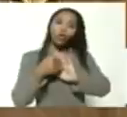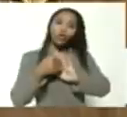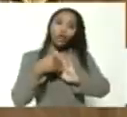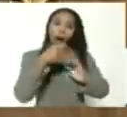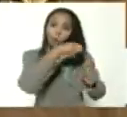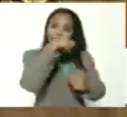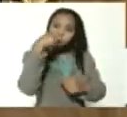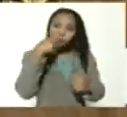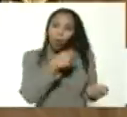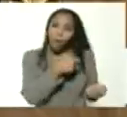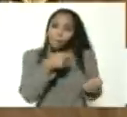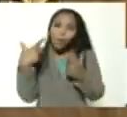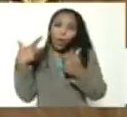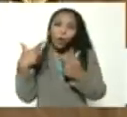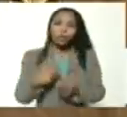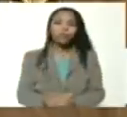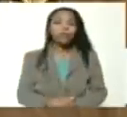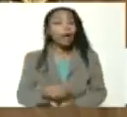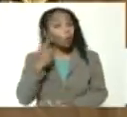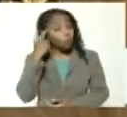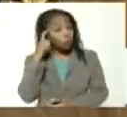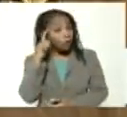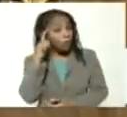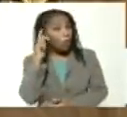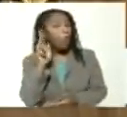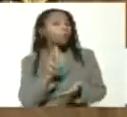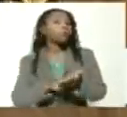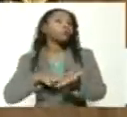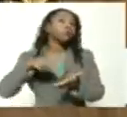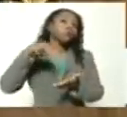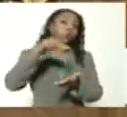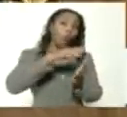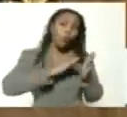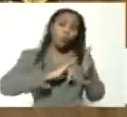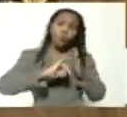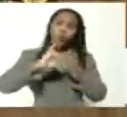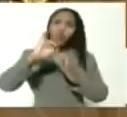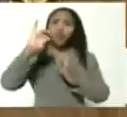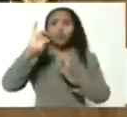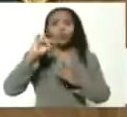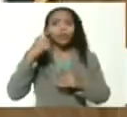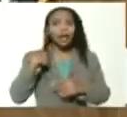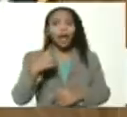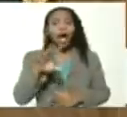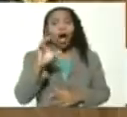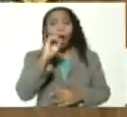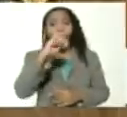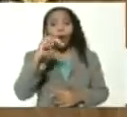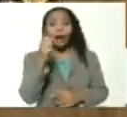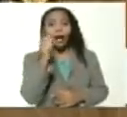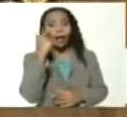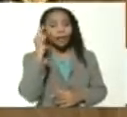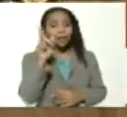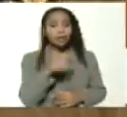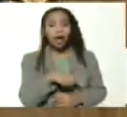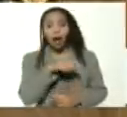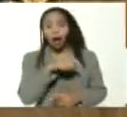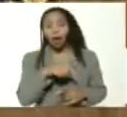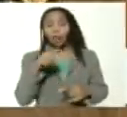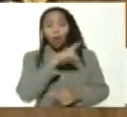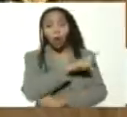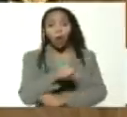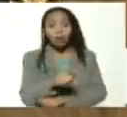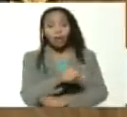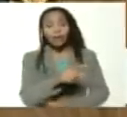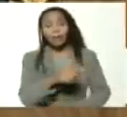narcotráfico. Recordemos que se ha elevado la ONA, la Oficina Nacional Antidrogas, recientemente por orden del Presidente